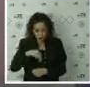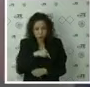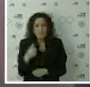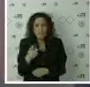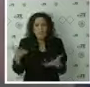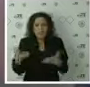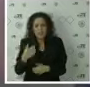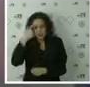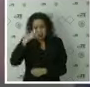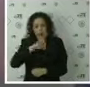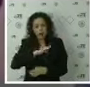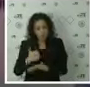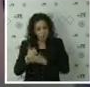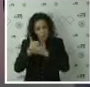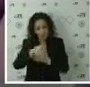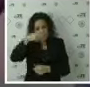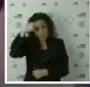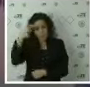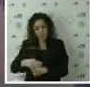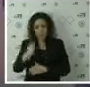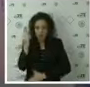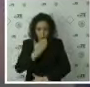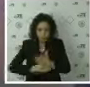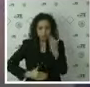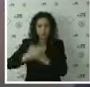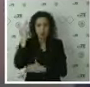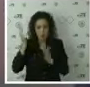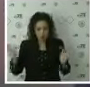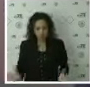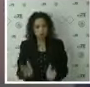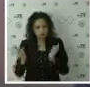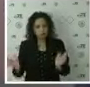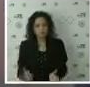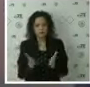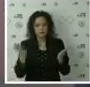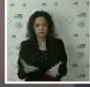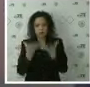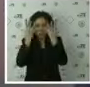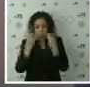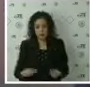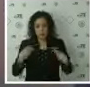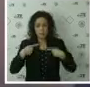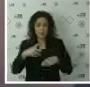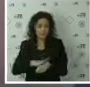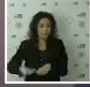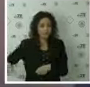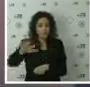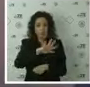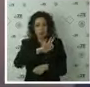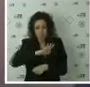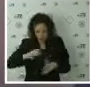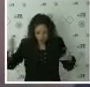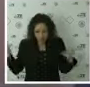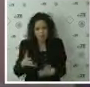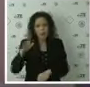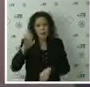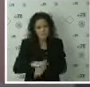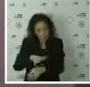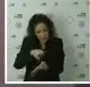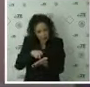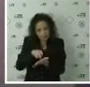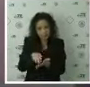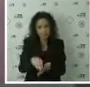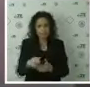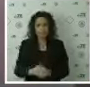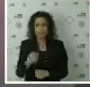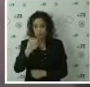nosotros para llevar a nuestro país más alto? ¿De qué nos sirve quejarnos? Siendo ciudadanas y ciudadanos podríamos lograr más, ¿no? Por esta